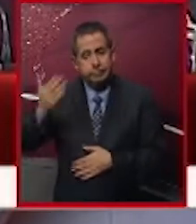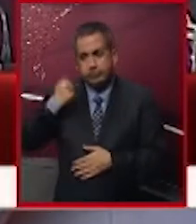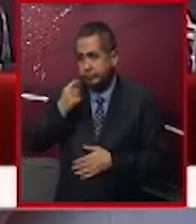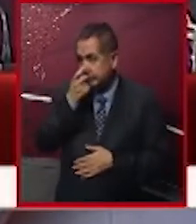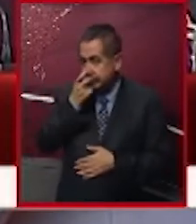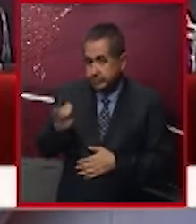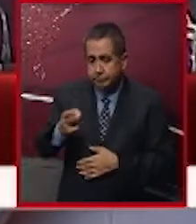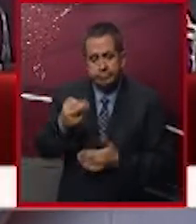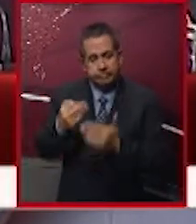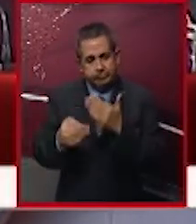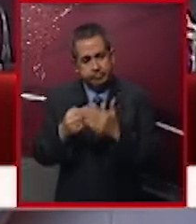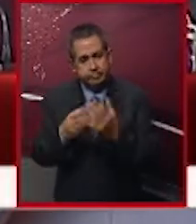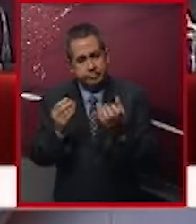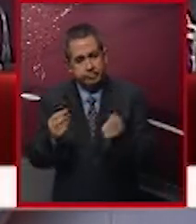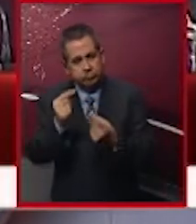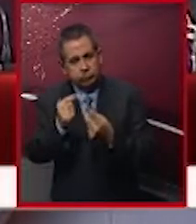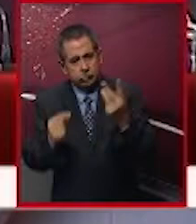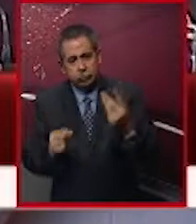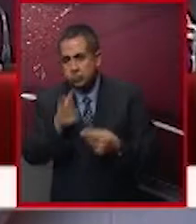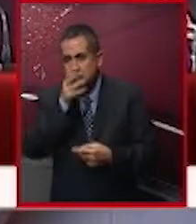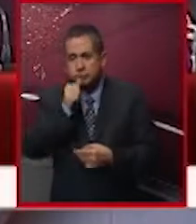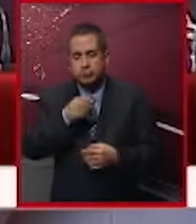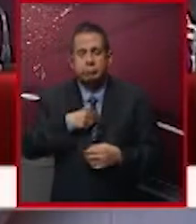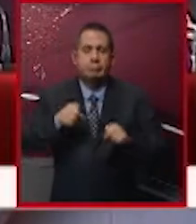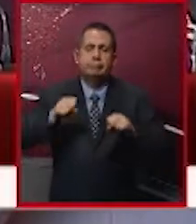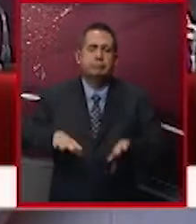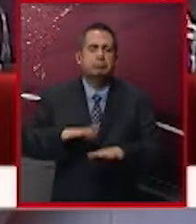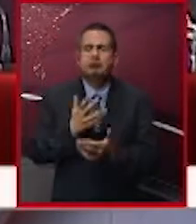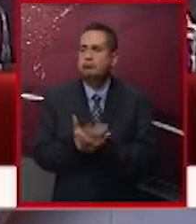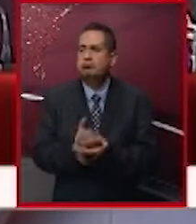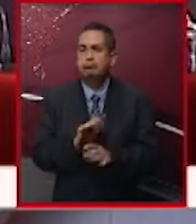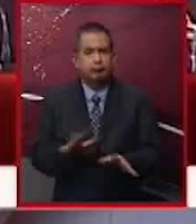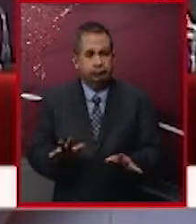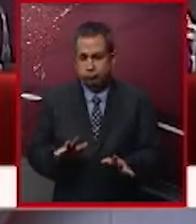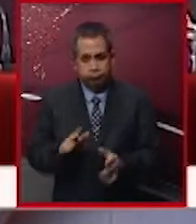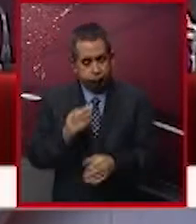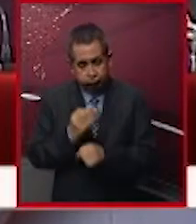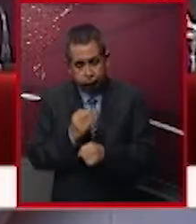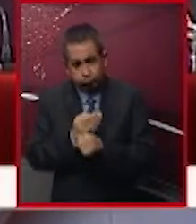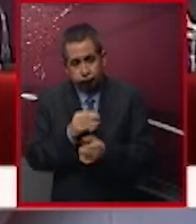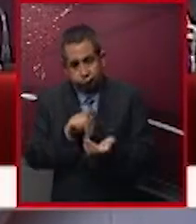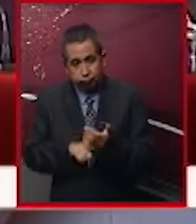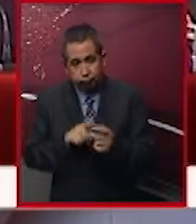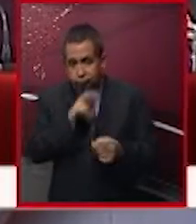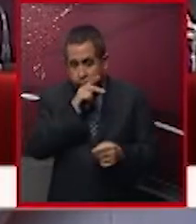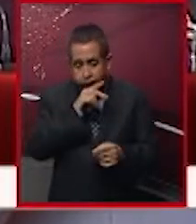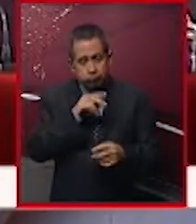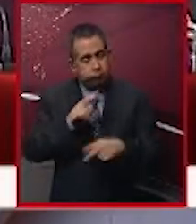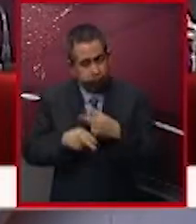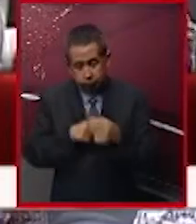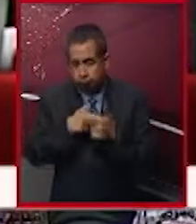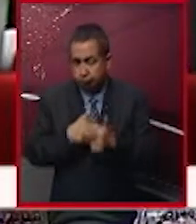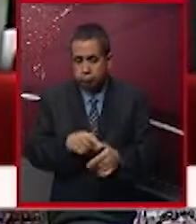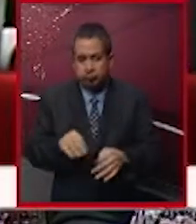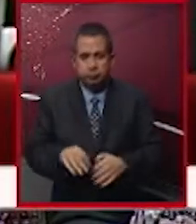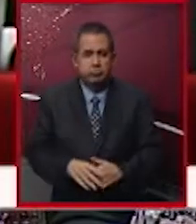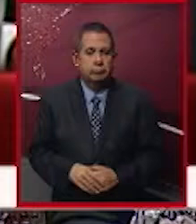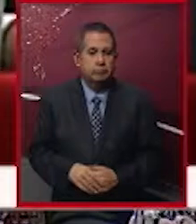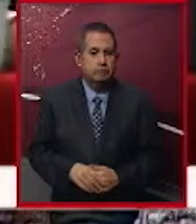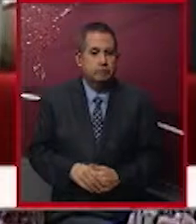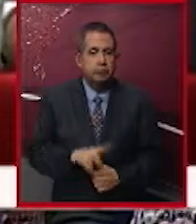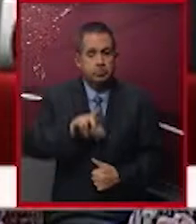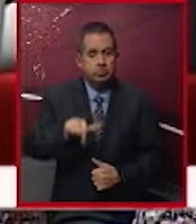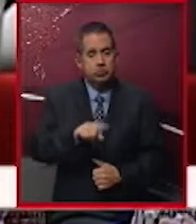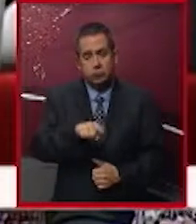antes, aún hay mucho por hacer y no debemos descansar mientras existe incertidumbre para estas familias. En su oportunidad,